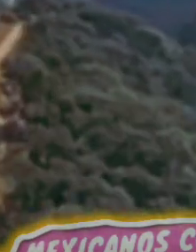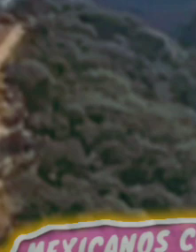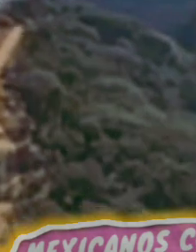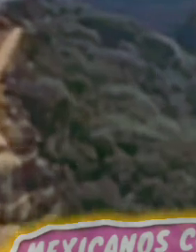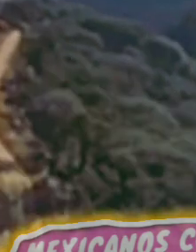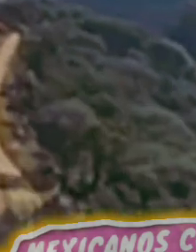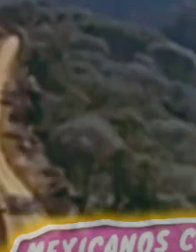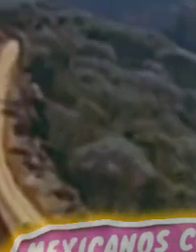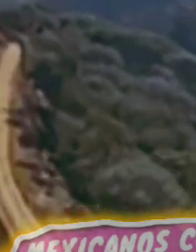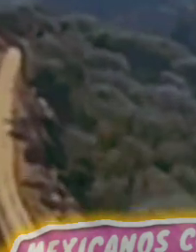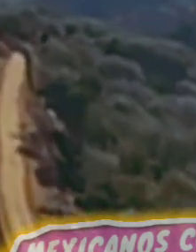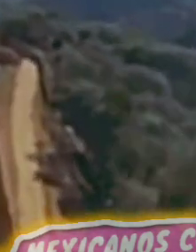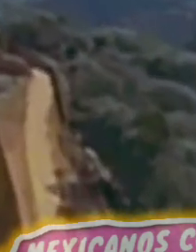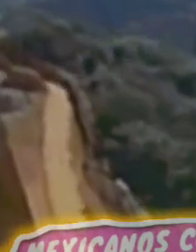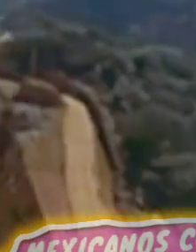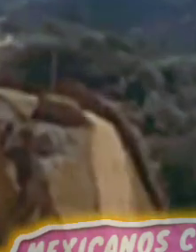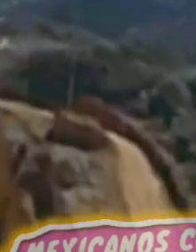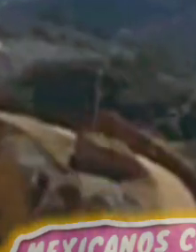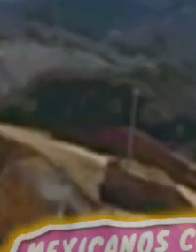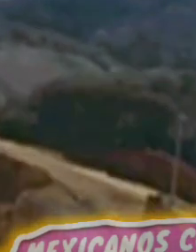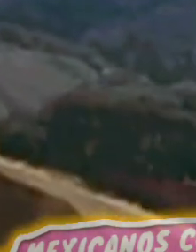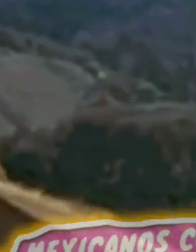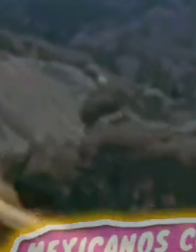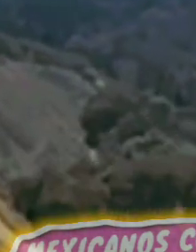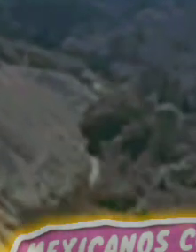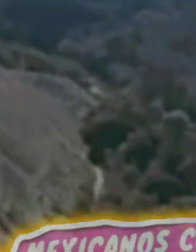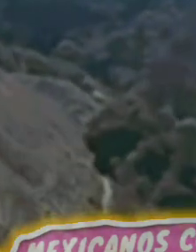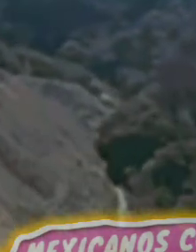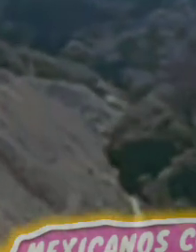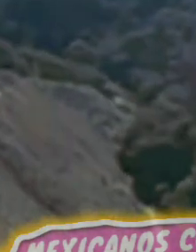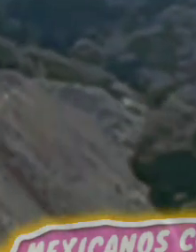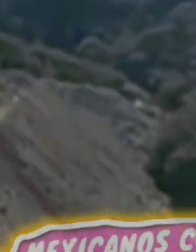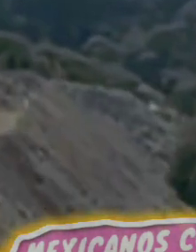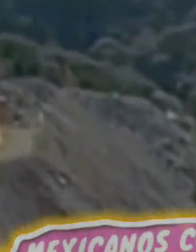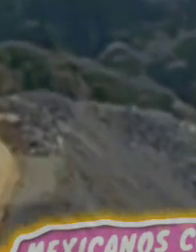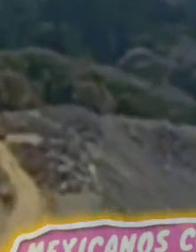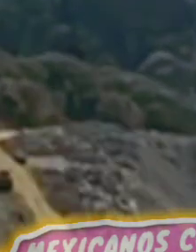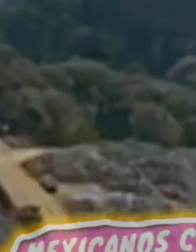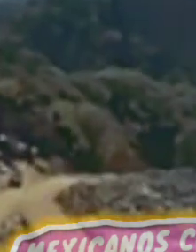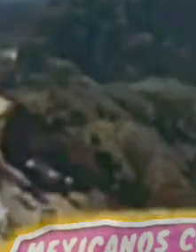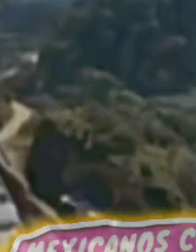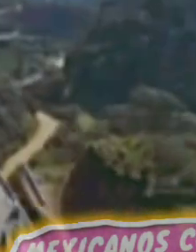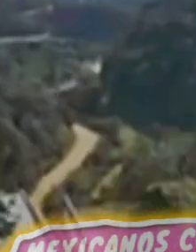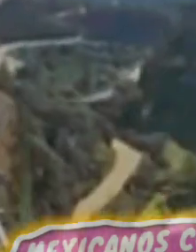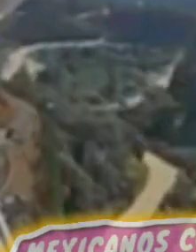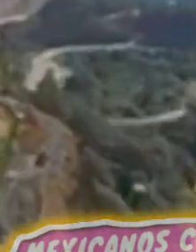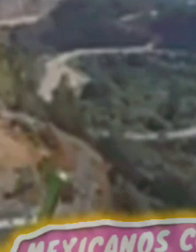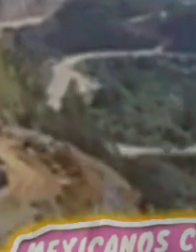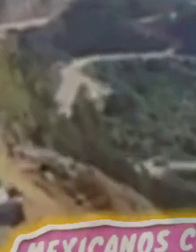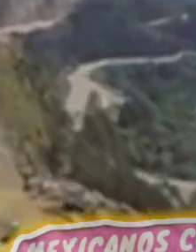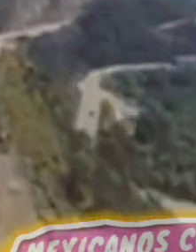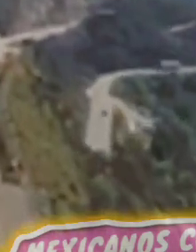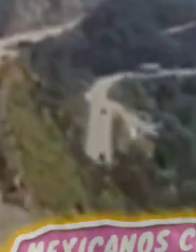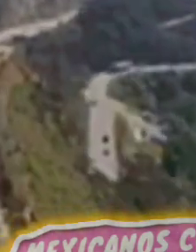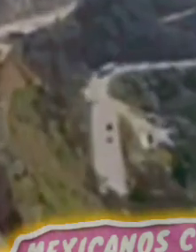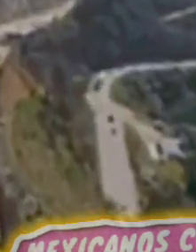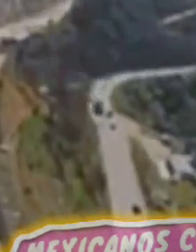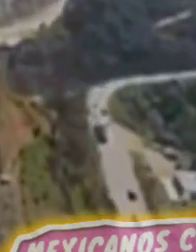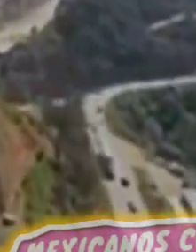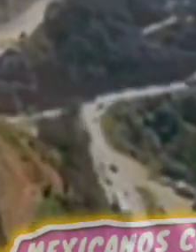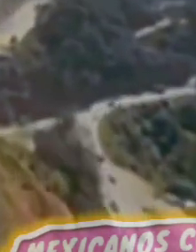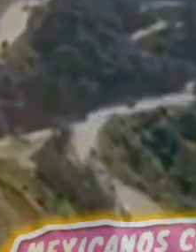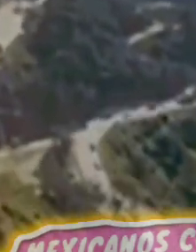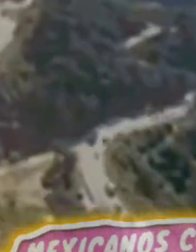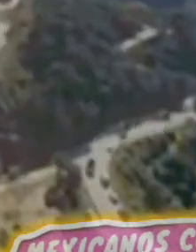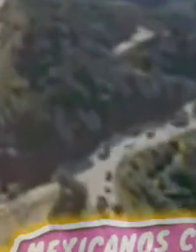vemos algunos de ellos, el viaducto Manzanos. Acá también se están estabilizando taludes, es una obra, aunque